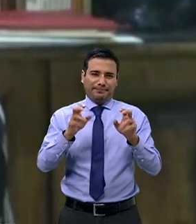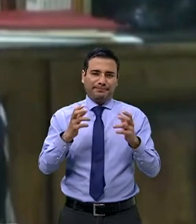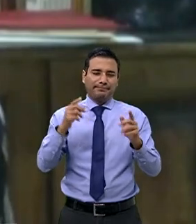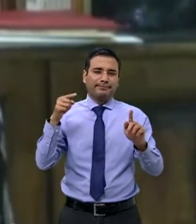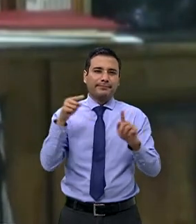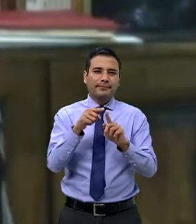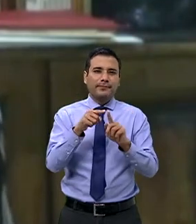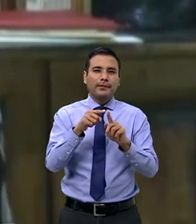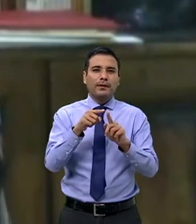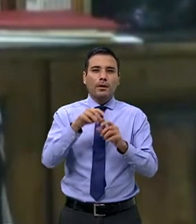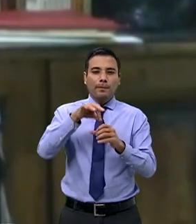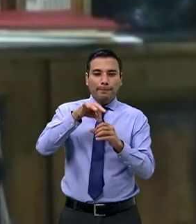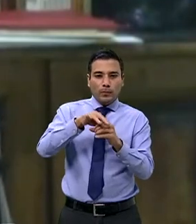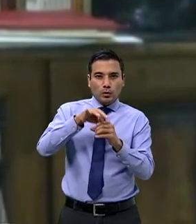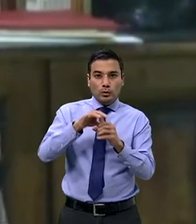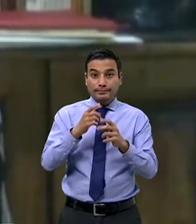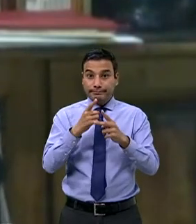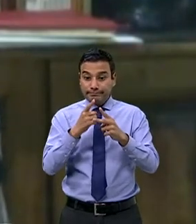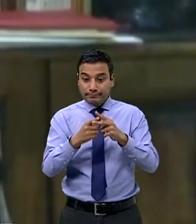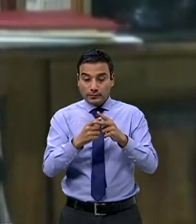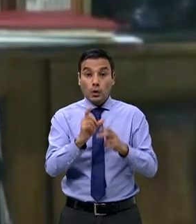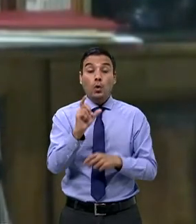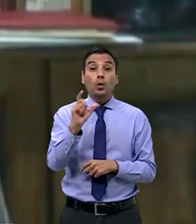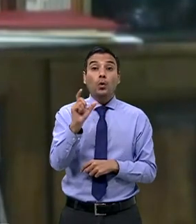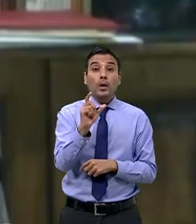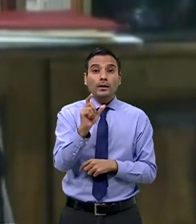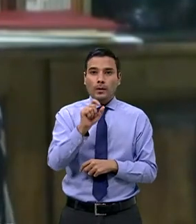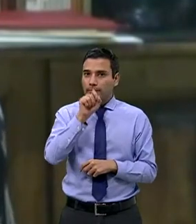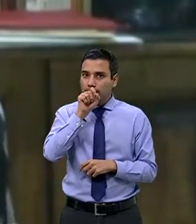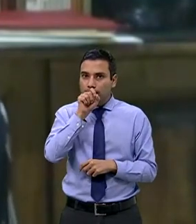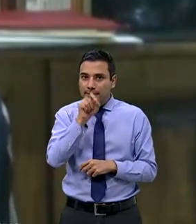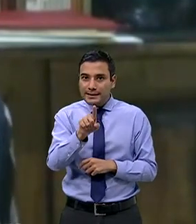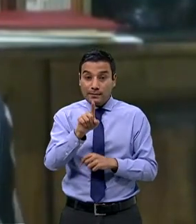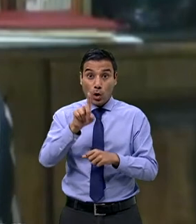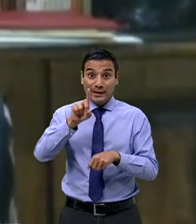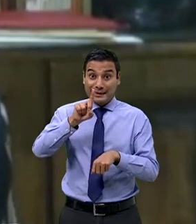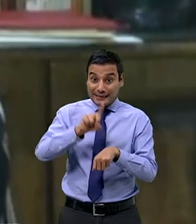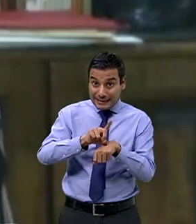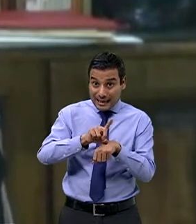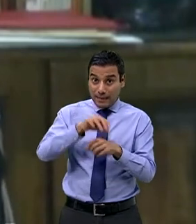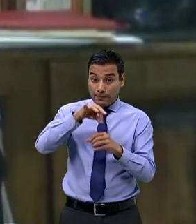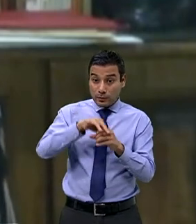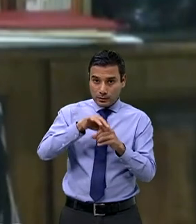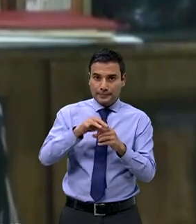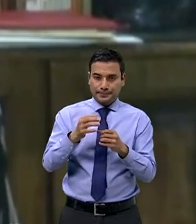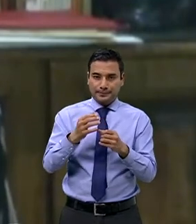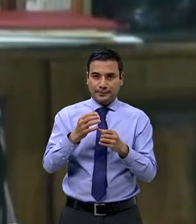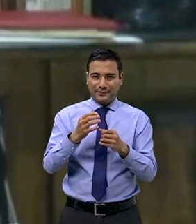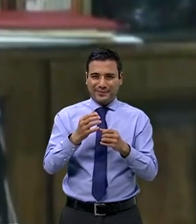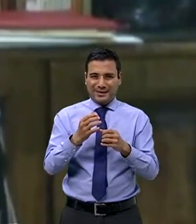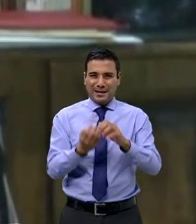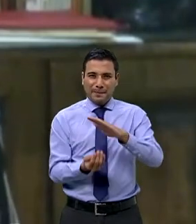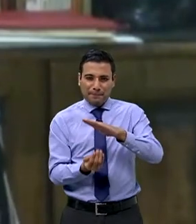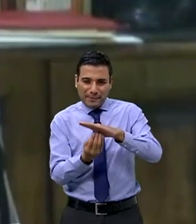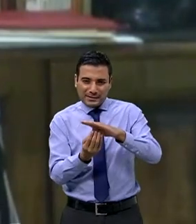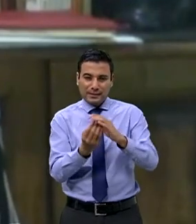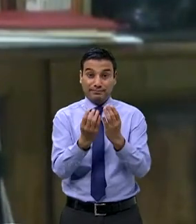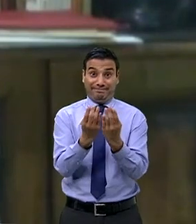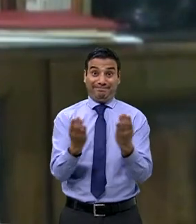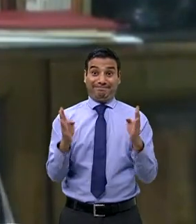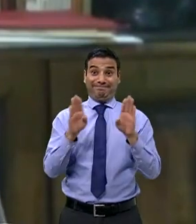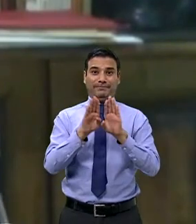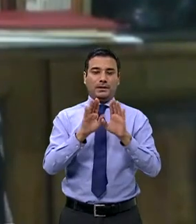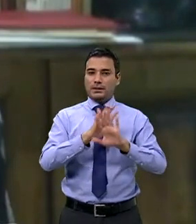inicia el mismo día de la jornada electoral una vez que cierran las mesas directivas de